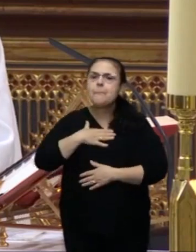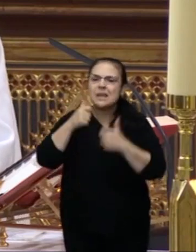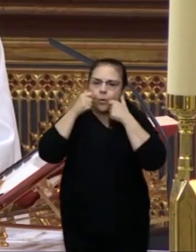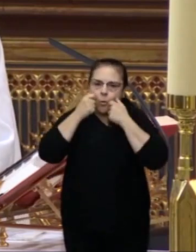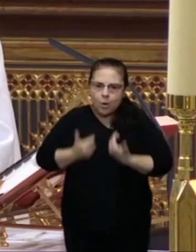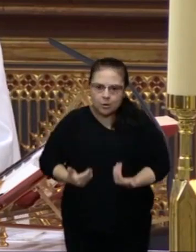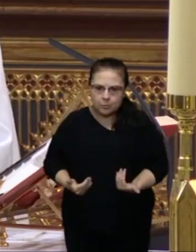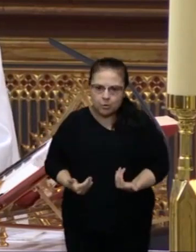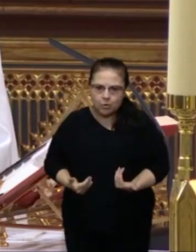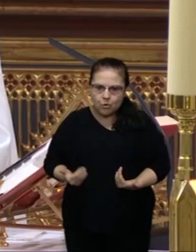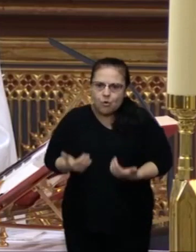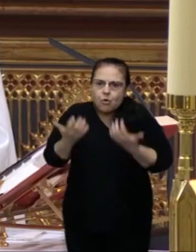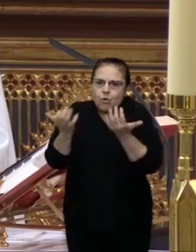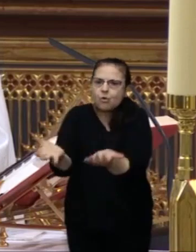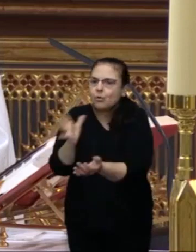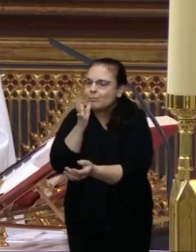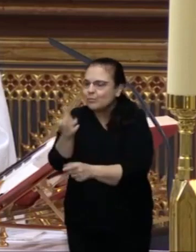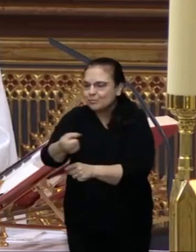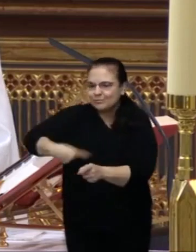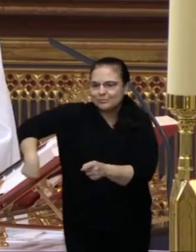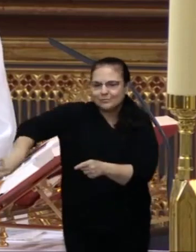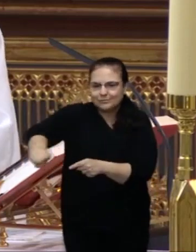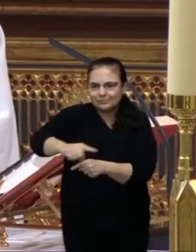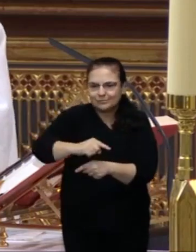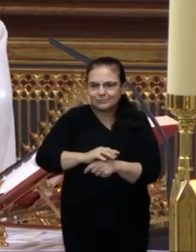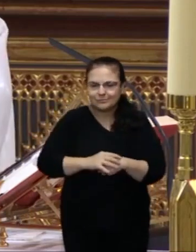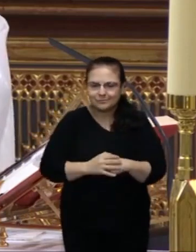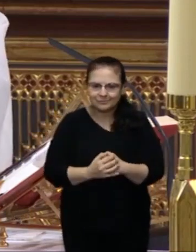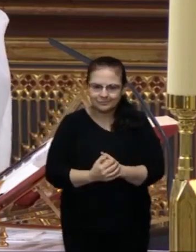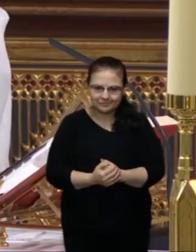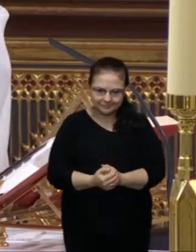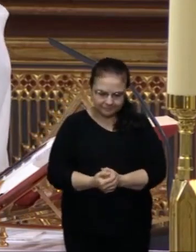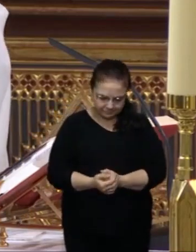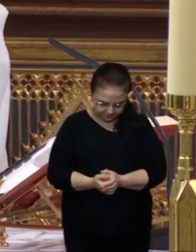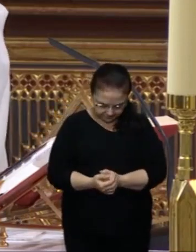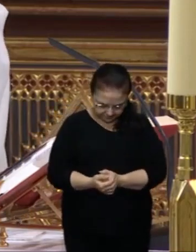cuerpo, que será entregado por vosotros.